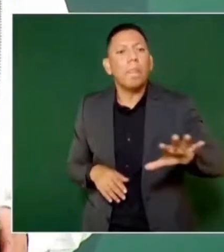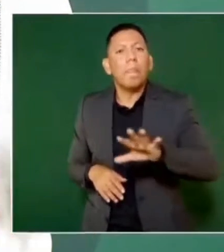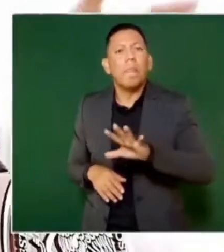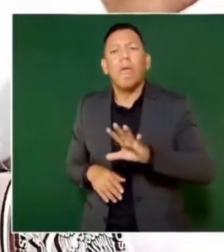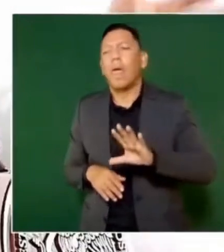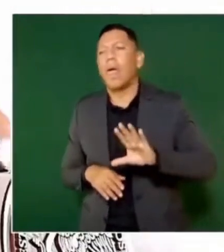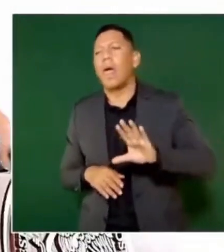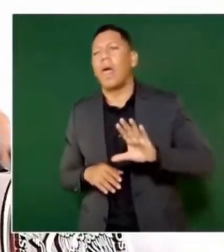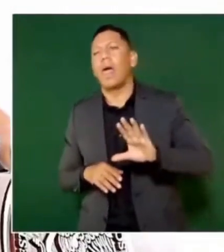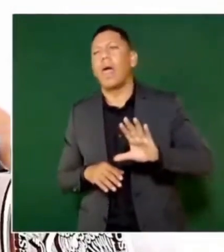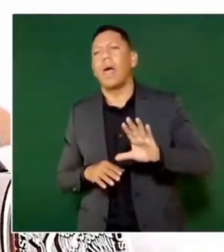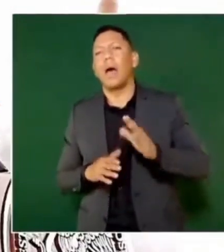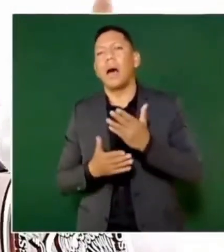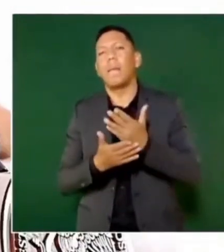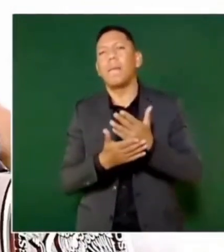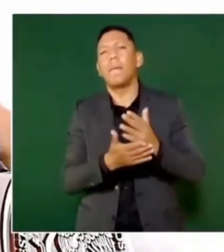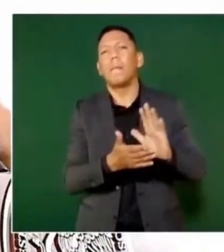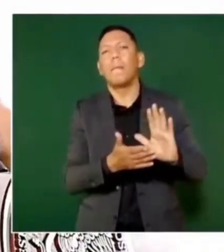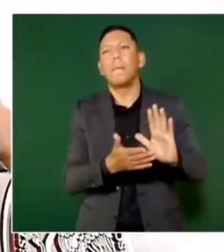y